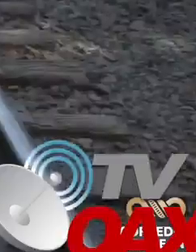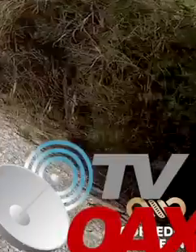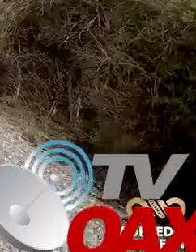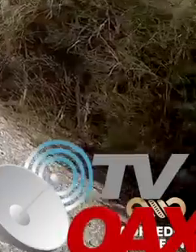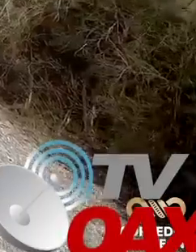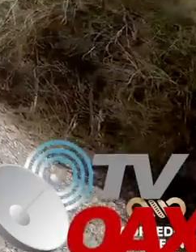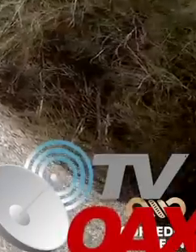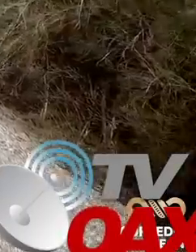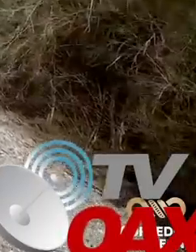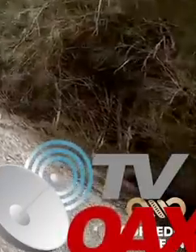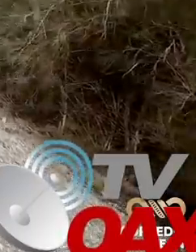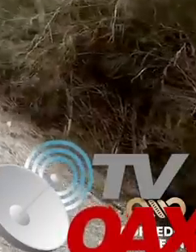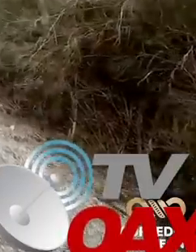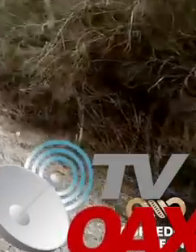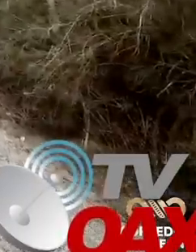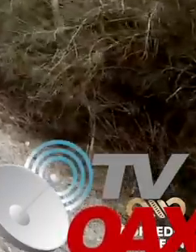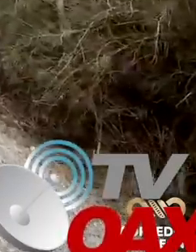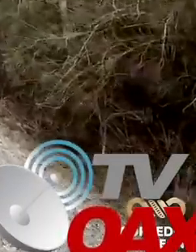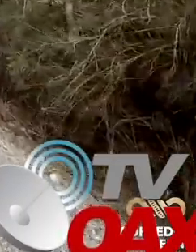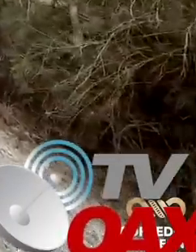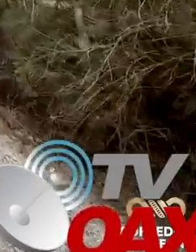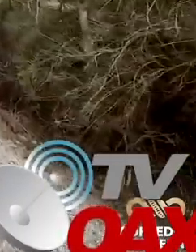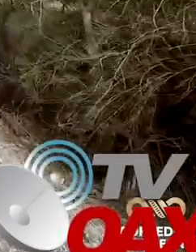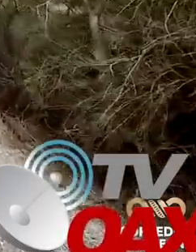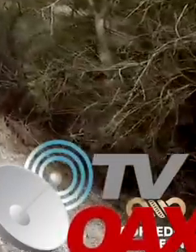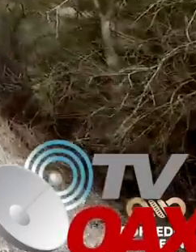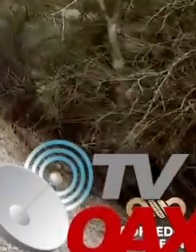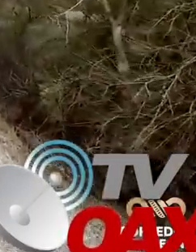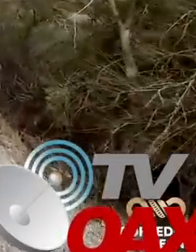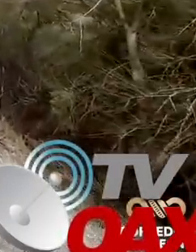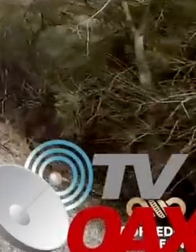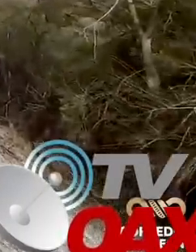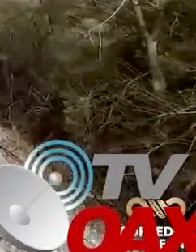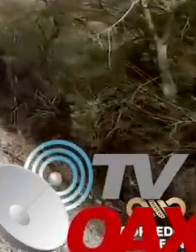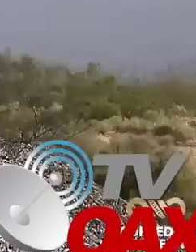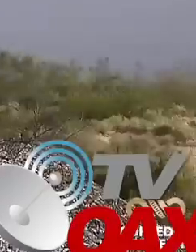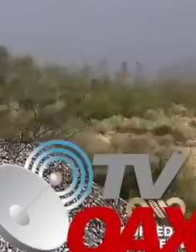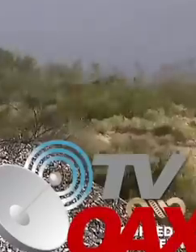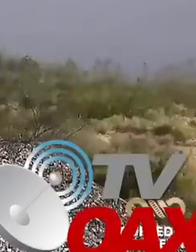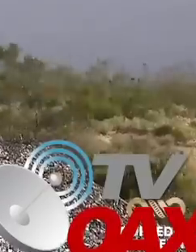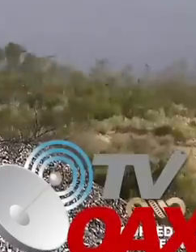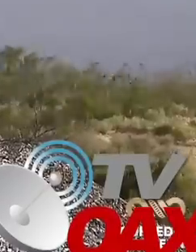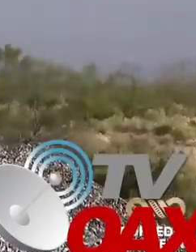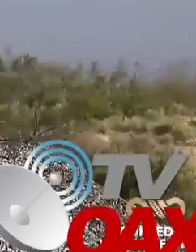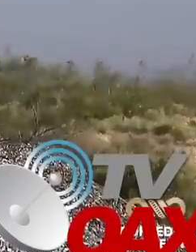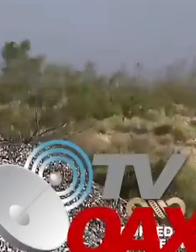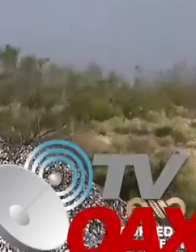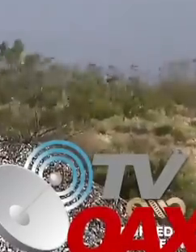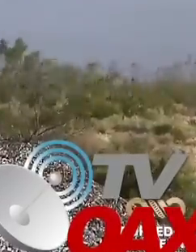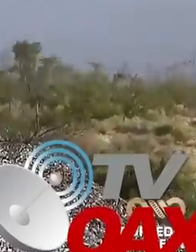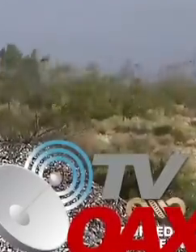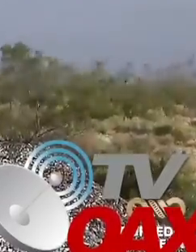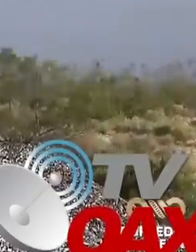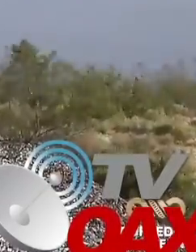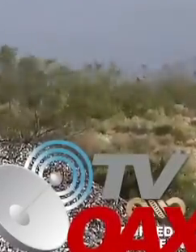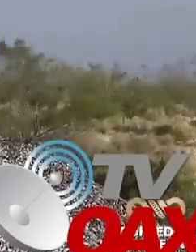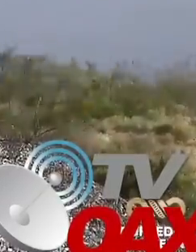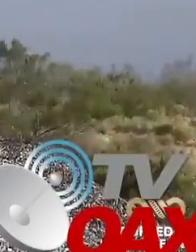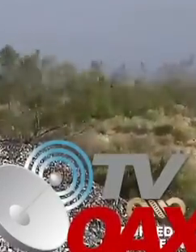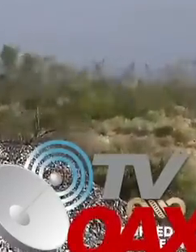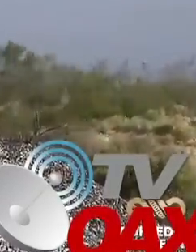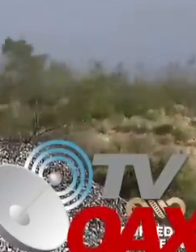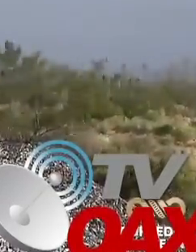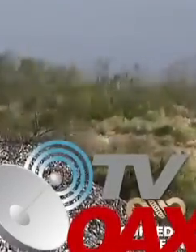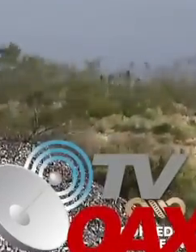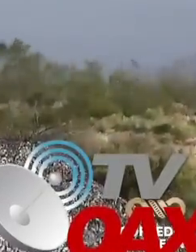conectando dos estados de la República, Oaxaca y Veracruz. Y con esto, se alista